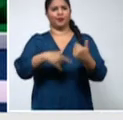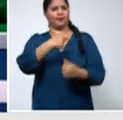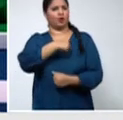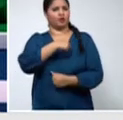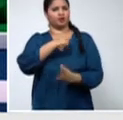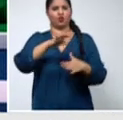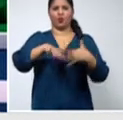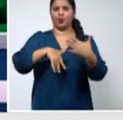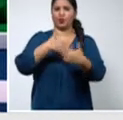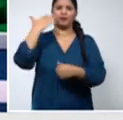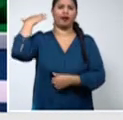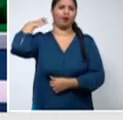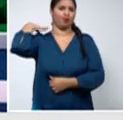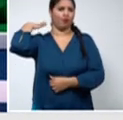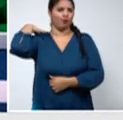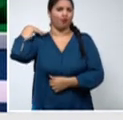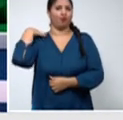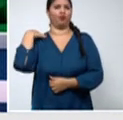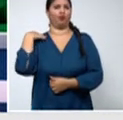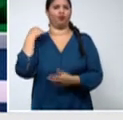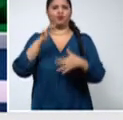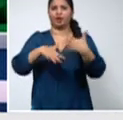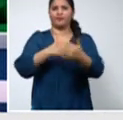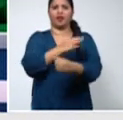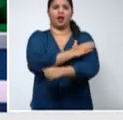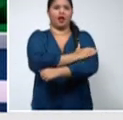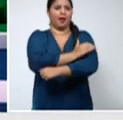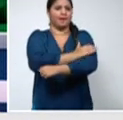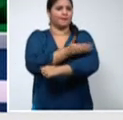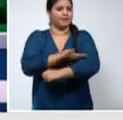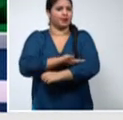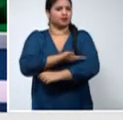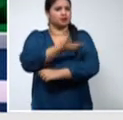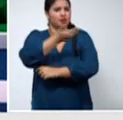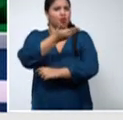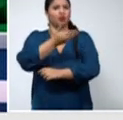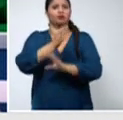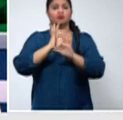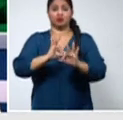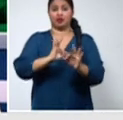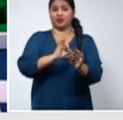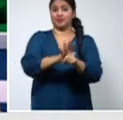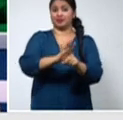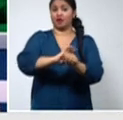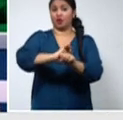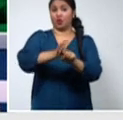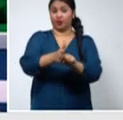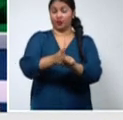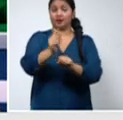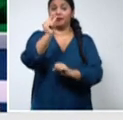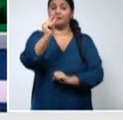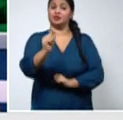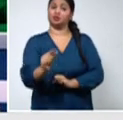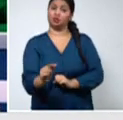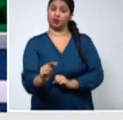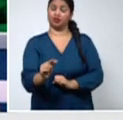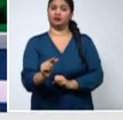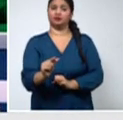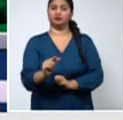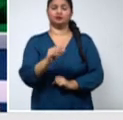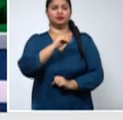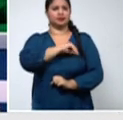que inicialmente se identificó por presentar algunas manifestaciones que no eran las más características,